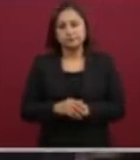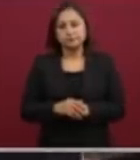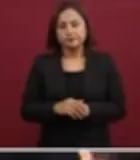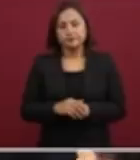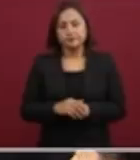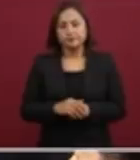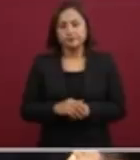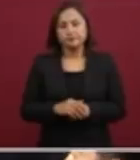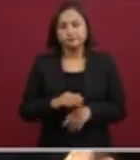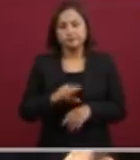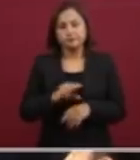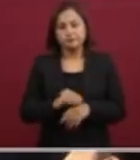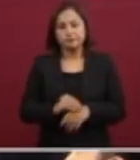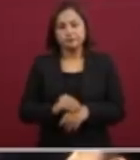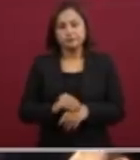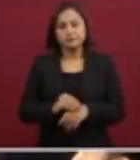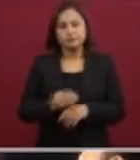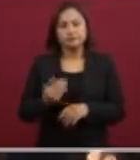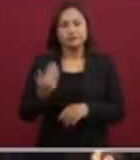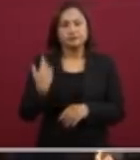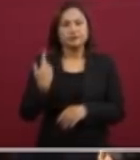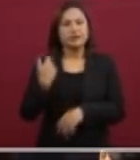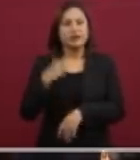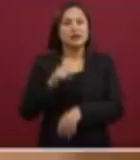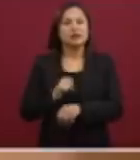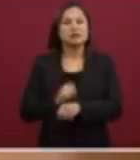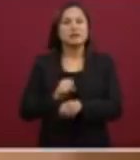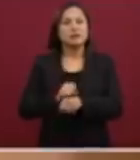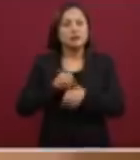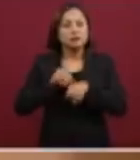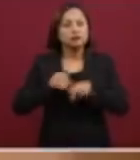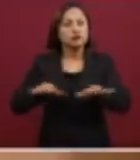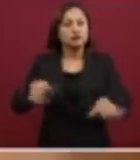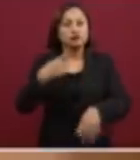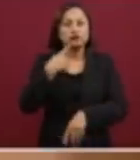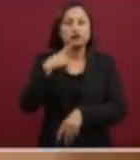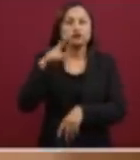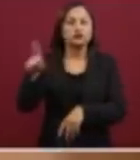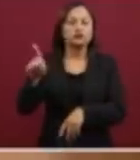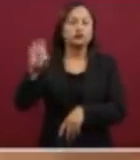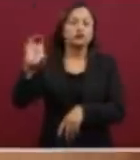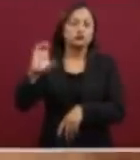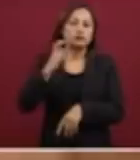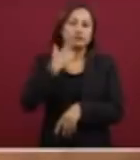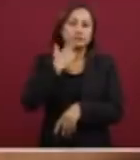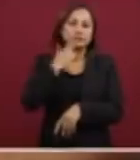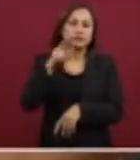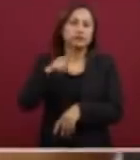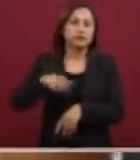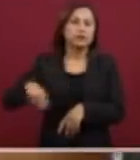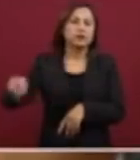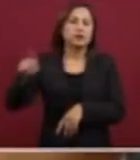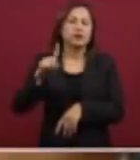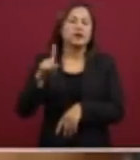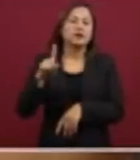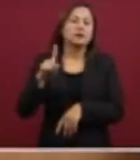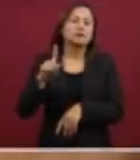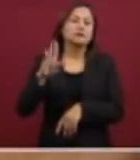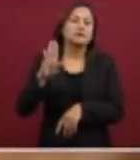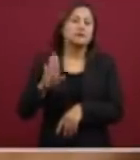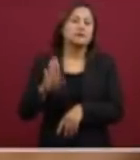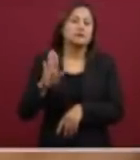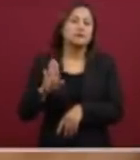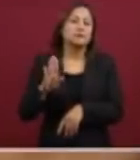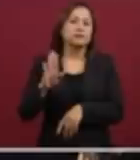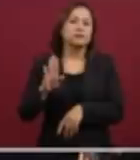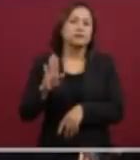pues denuncia pública que ha circulado durante varias semanas en el estado de Chihuahua de nepotismo, donde no hay una respuesta de